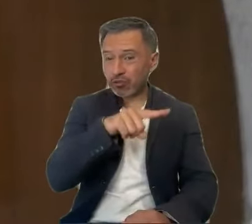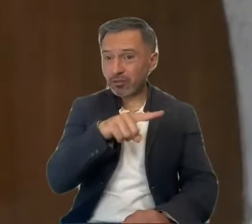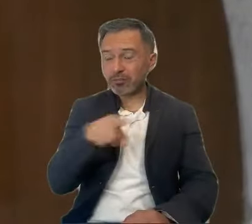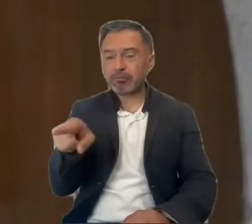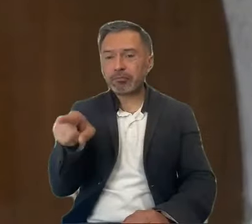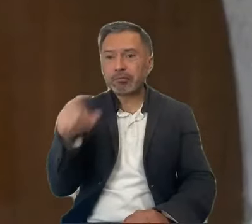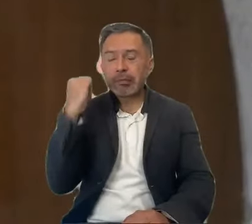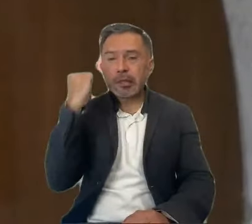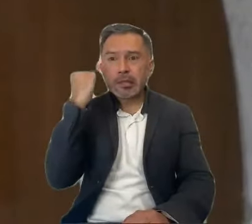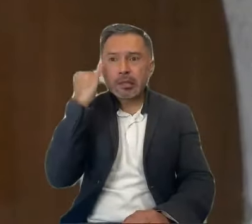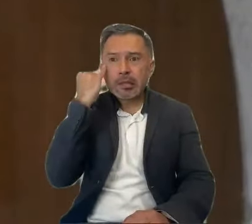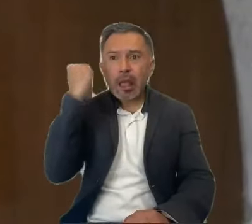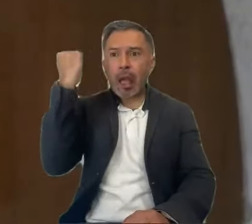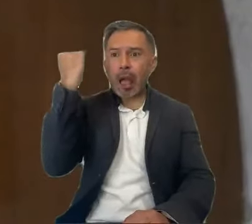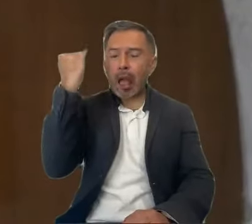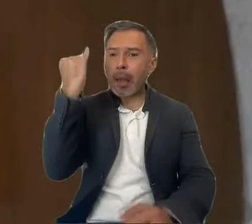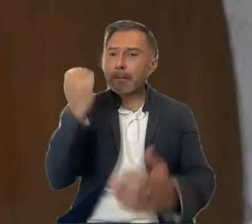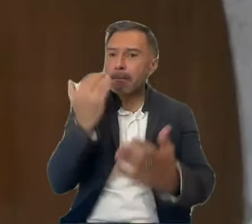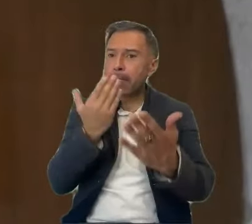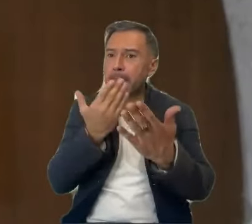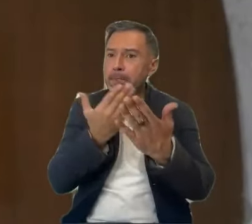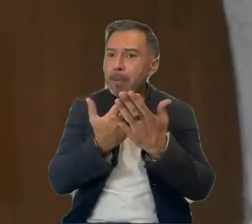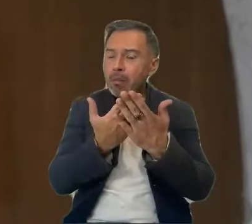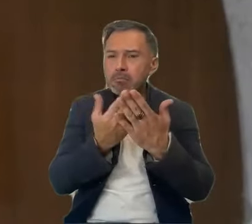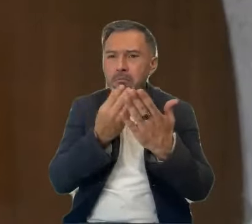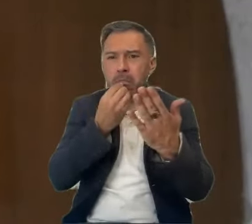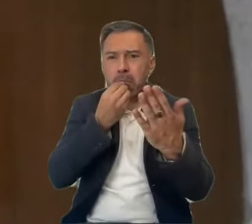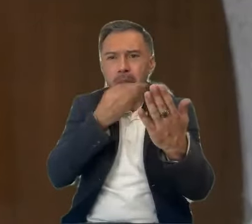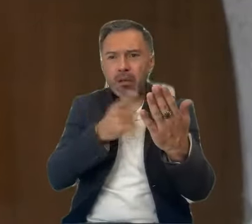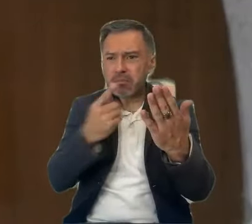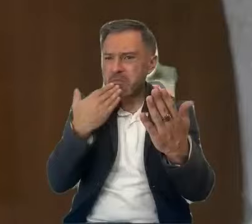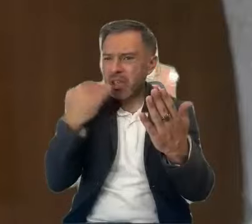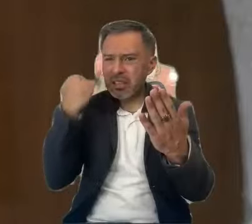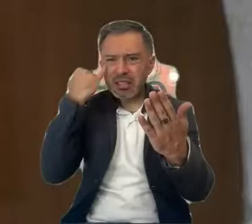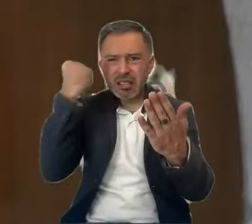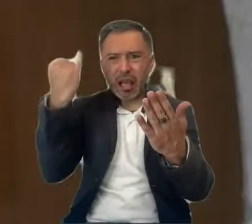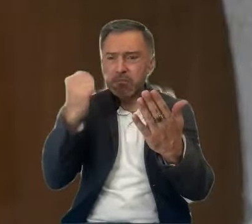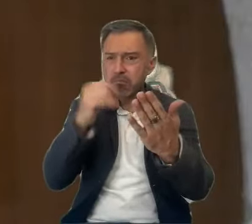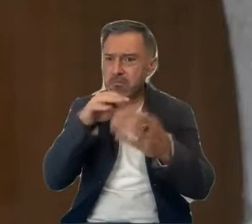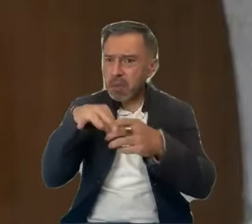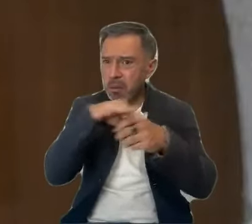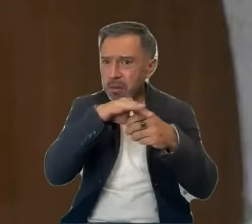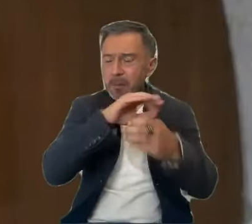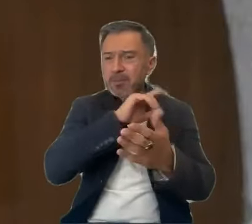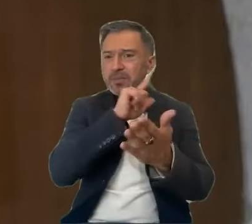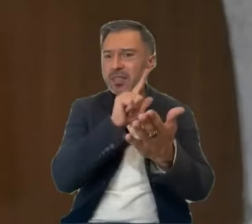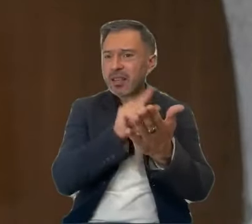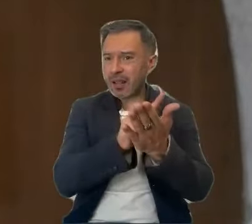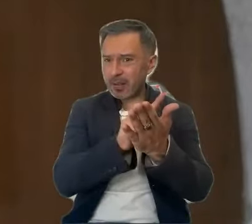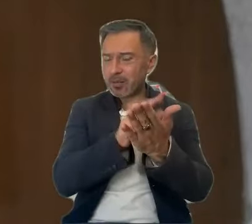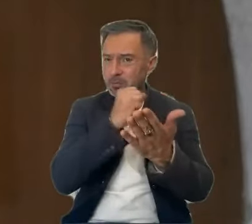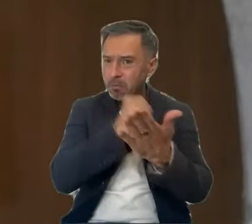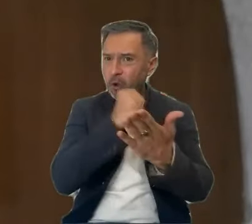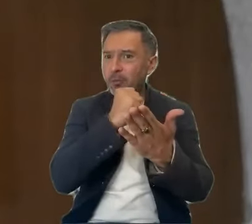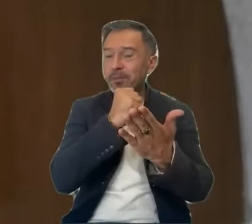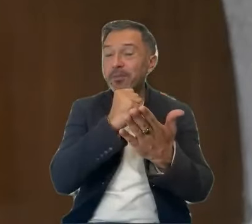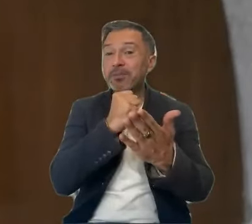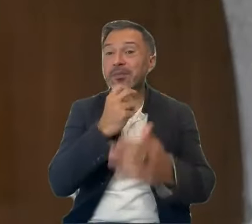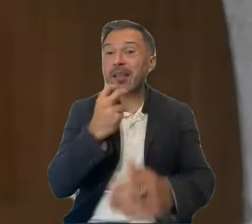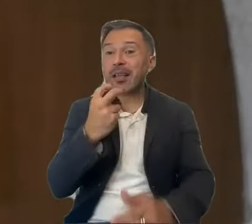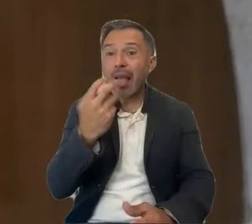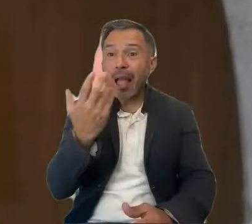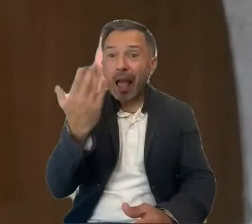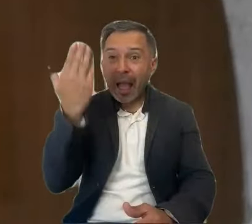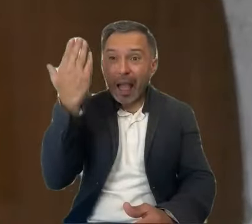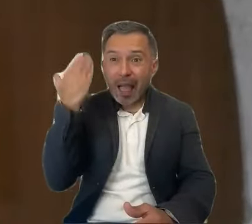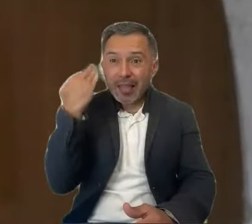legislativa y se aprobó. En aquel tiempo hubiéramos sido la segunda entidad de todo el país